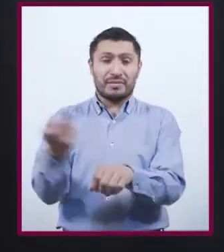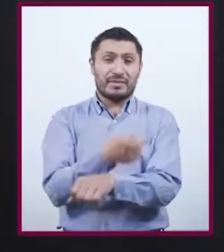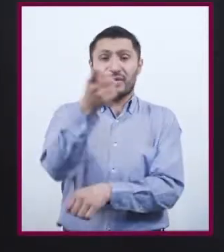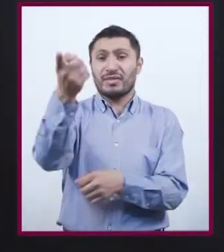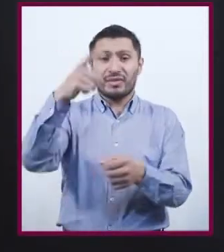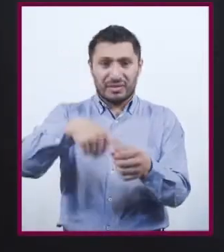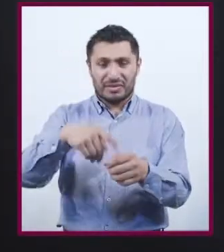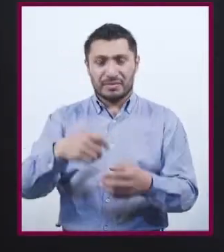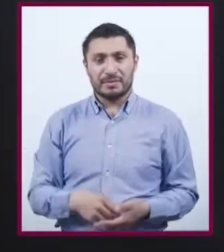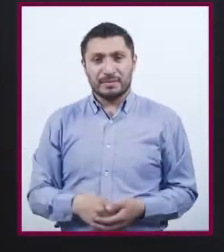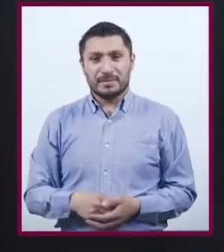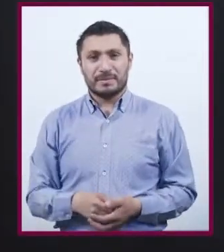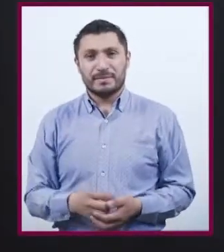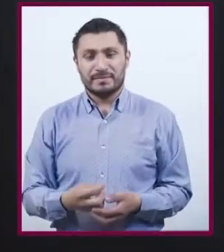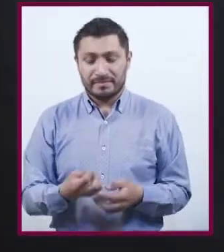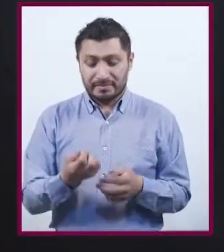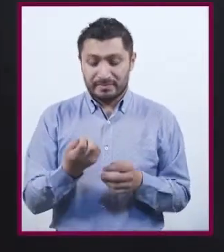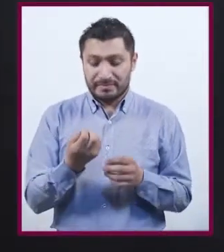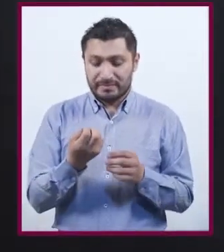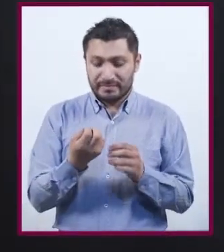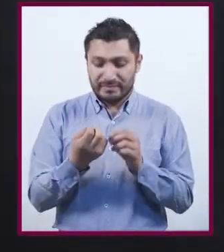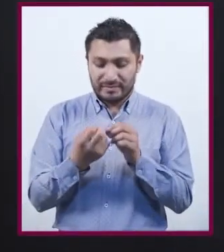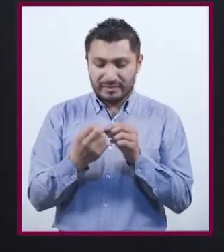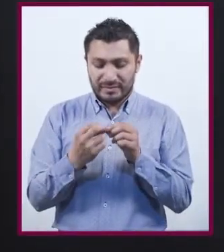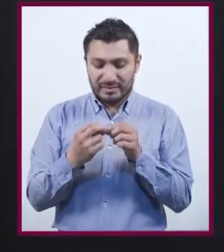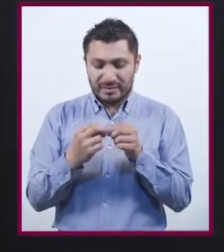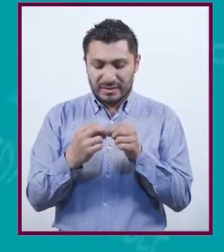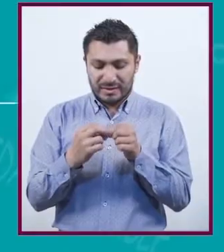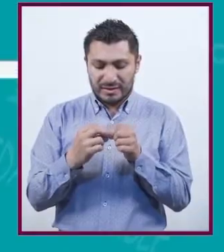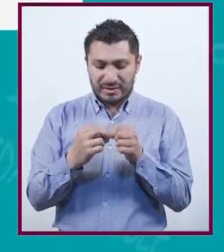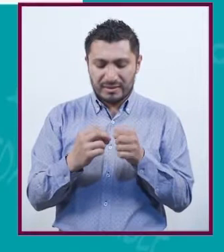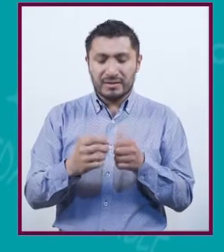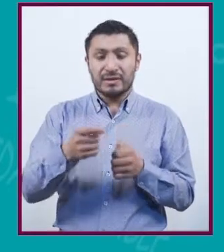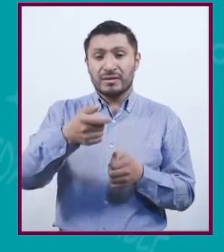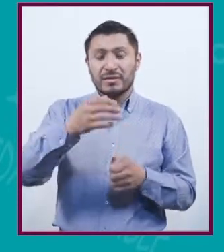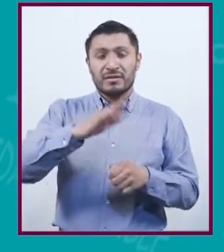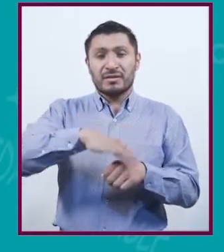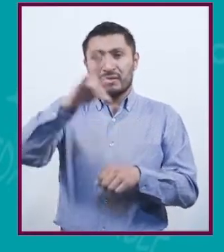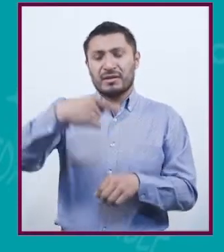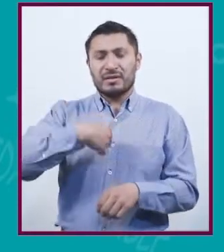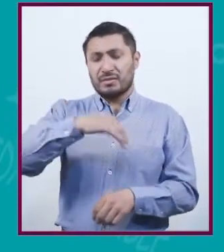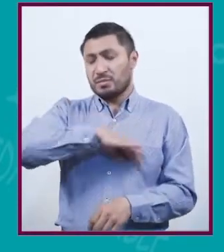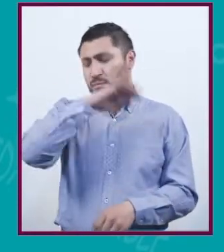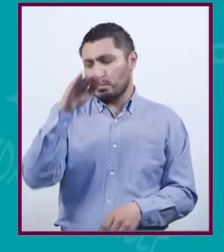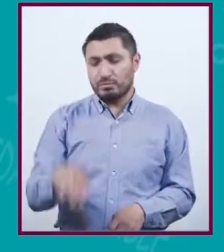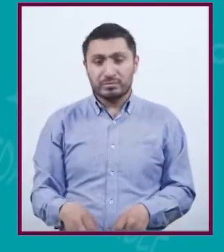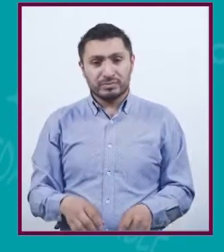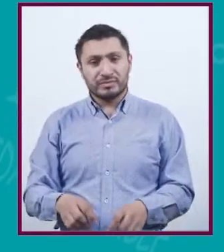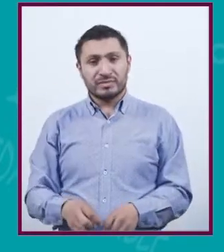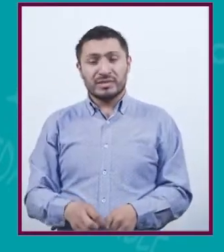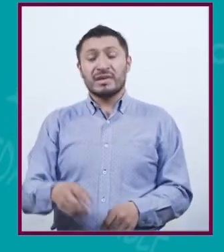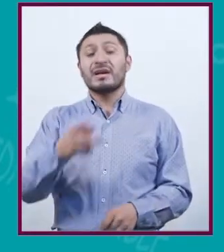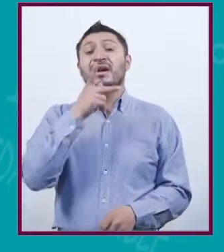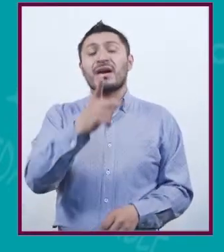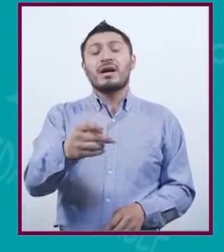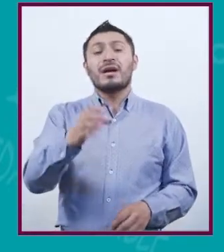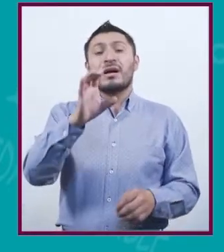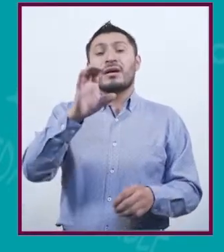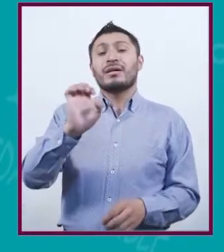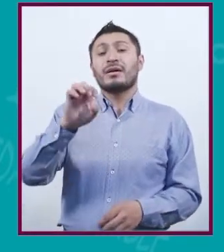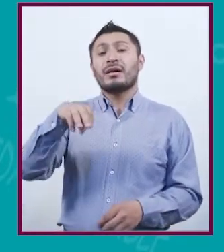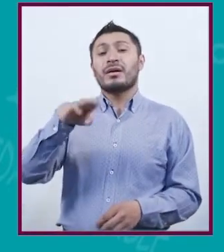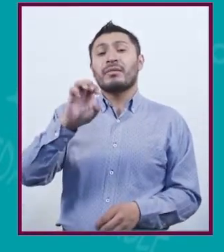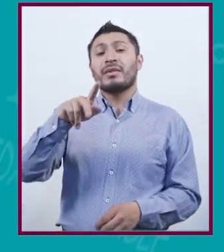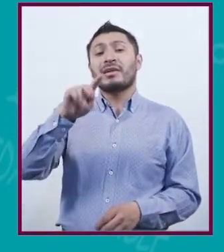hoy. Recuerda que el pasado no ha pasado, conéctate. La palabra cementerio proviene del griego